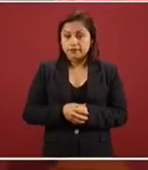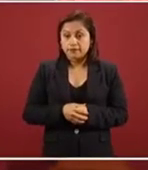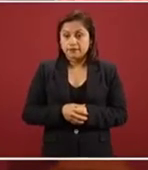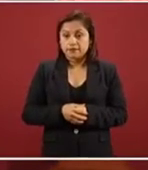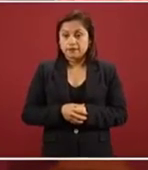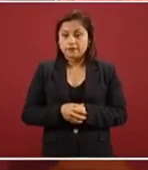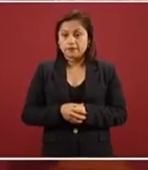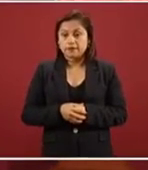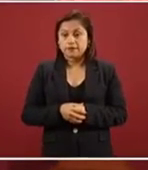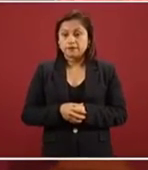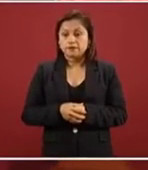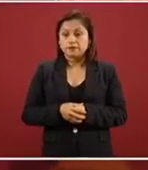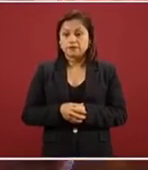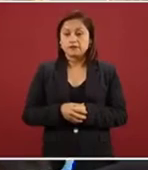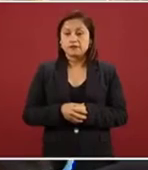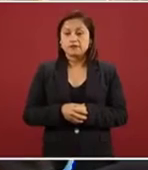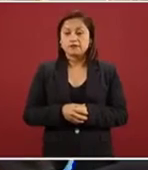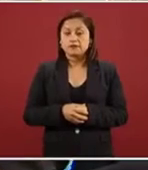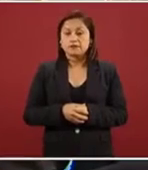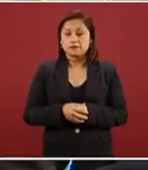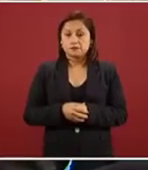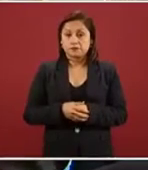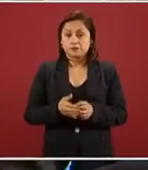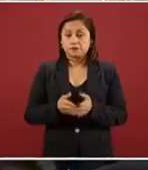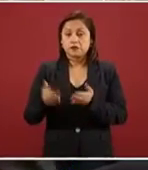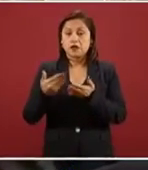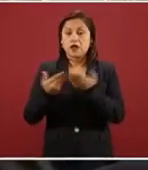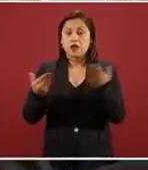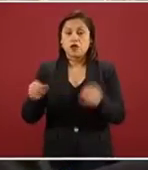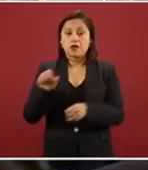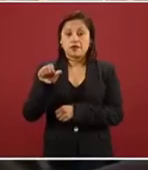16 de diciembre.